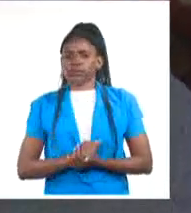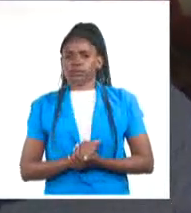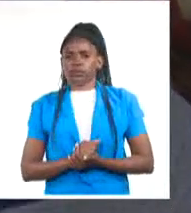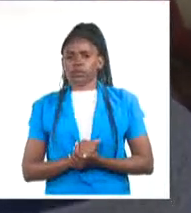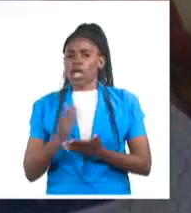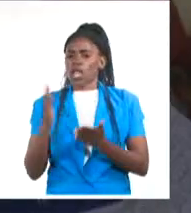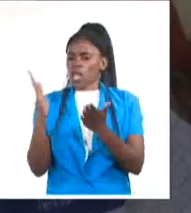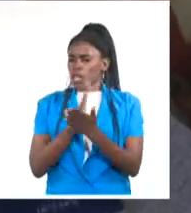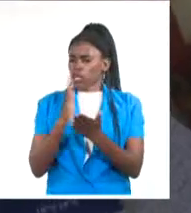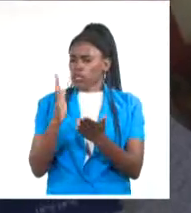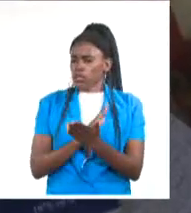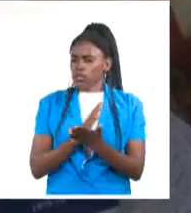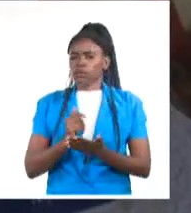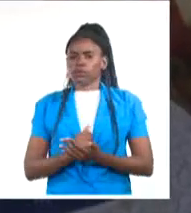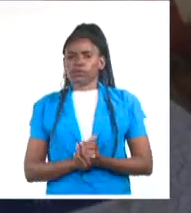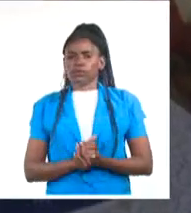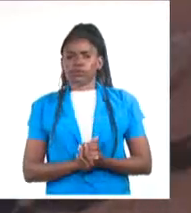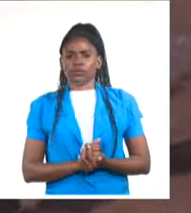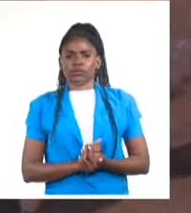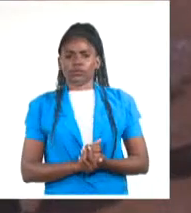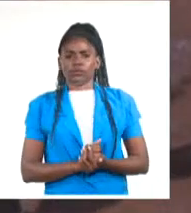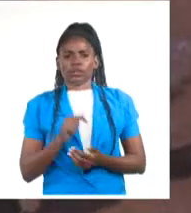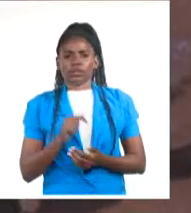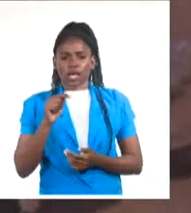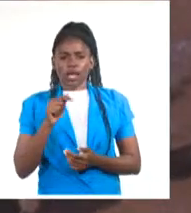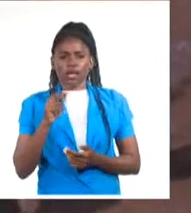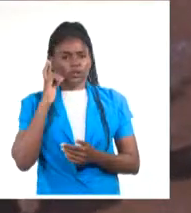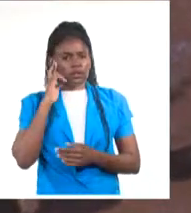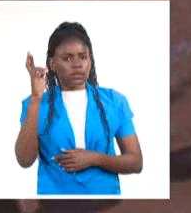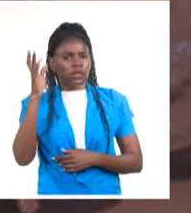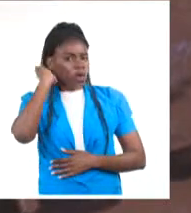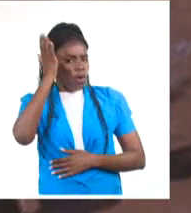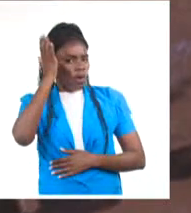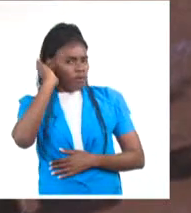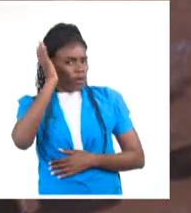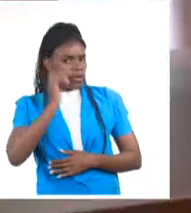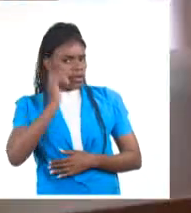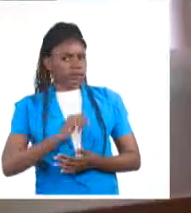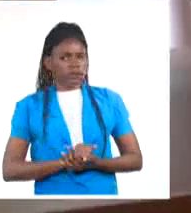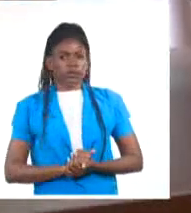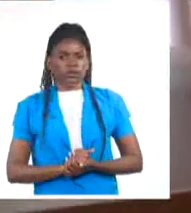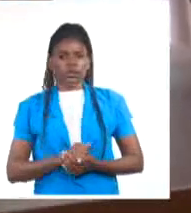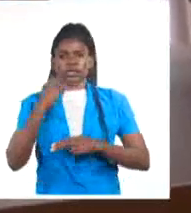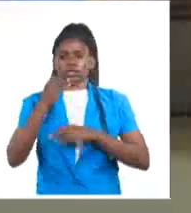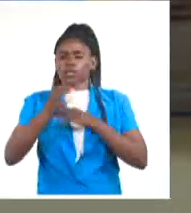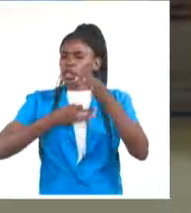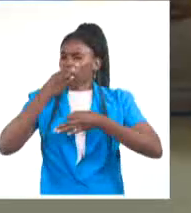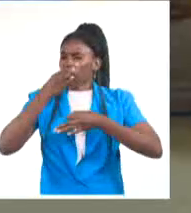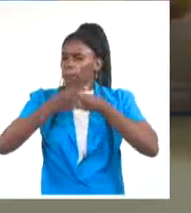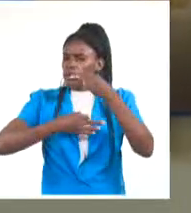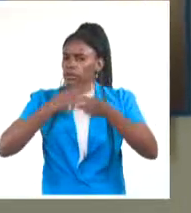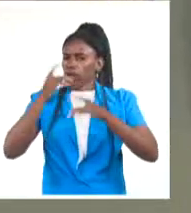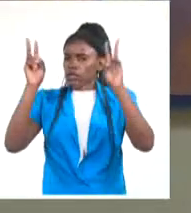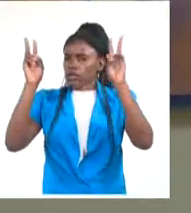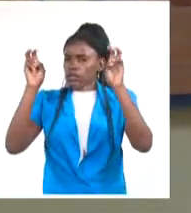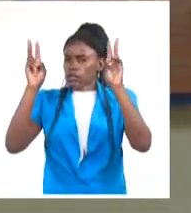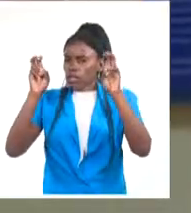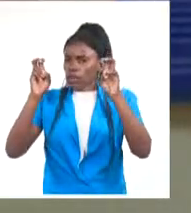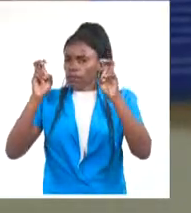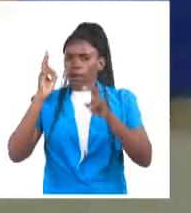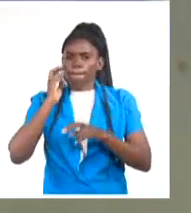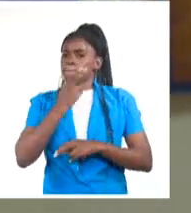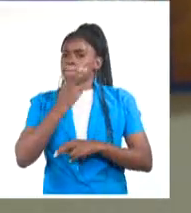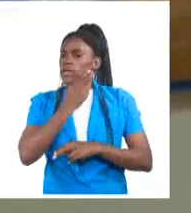evocan al maestro a través del diálogo y proyectos comunitarios vinculados con la institución martiana. La filial de la